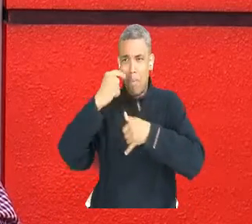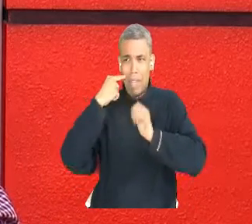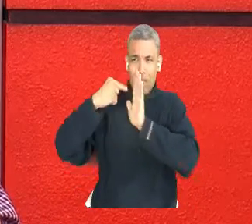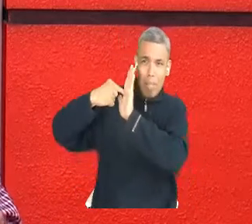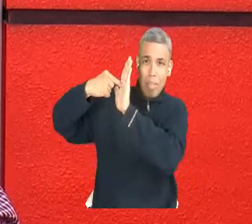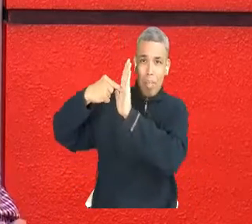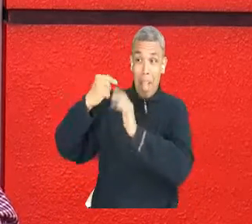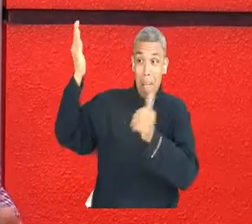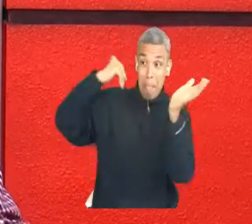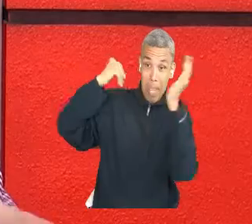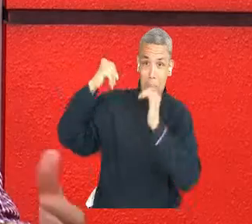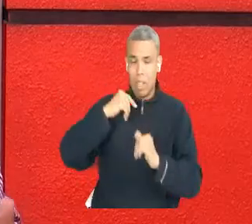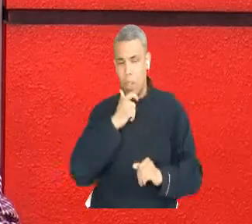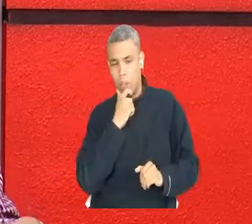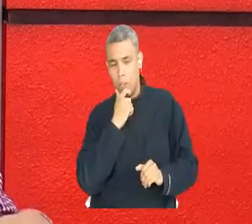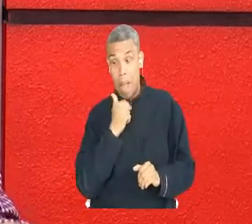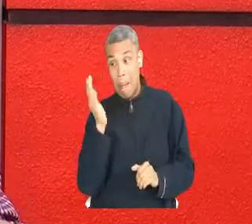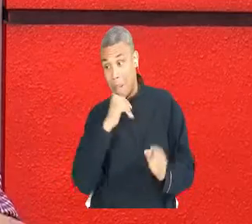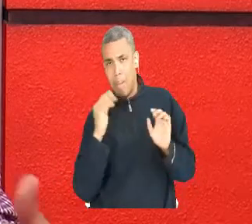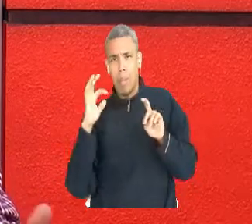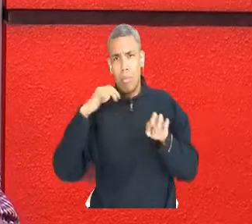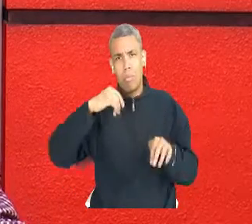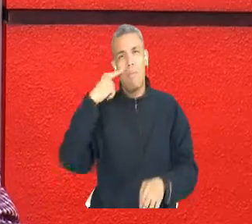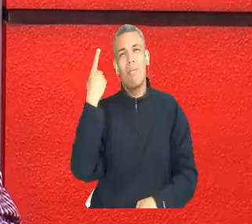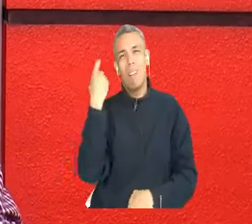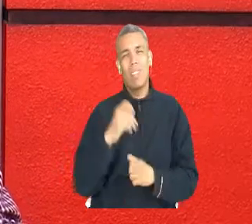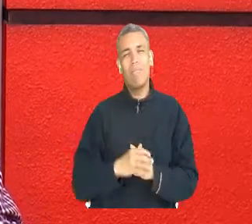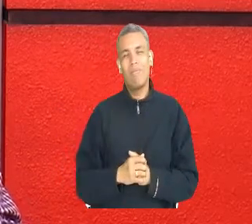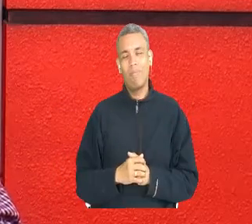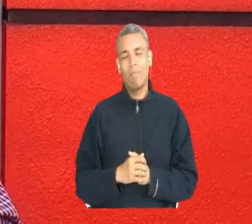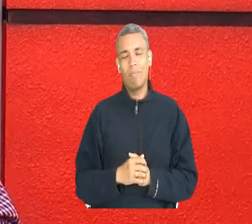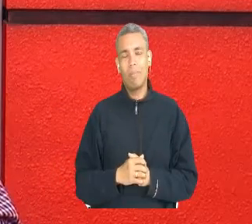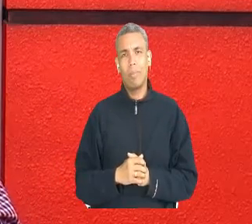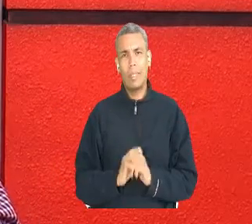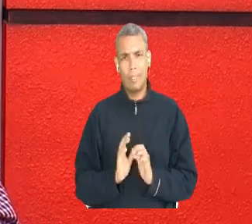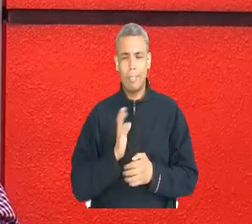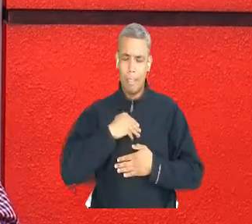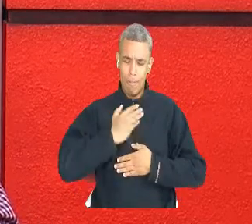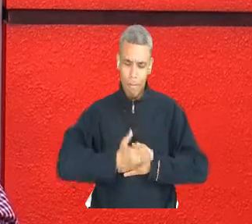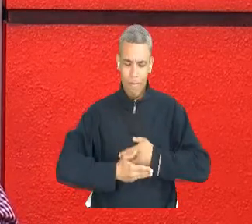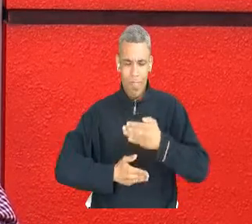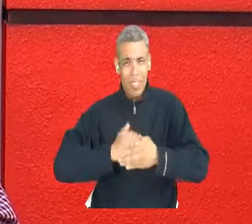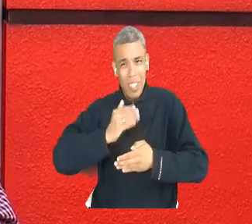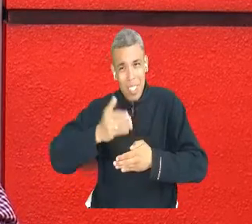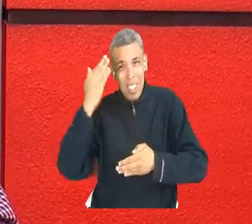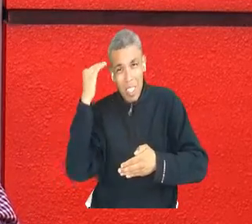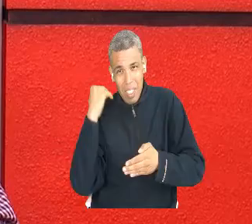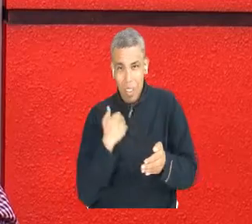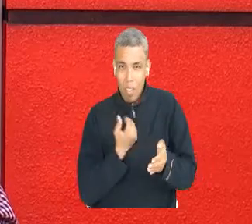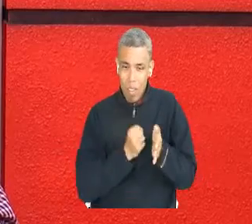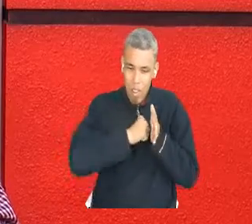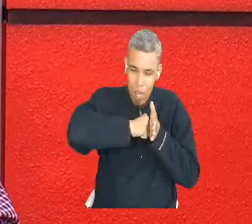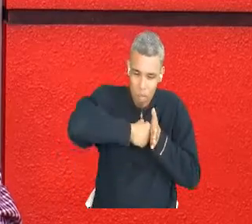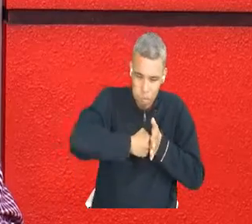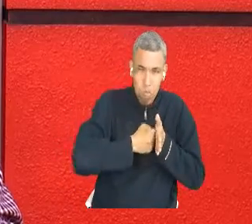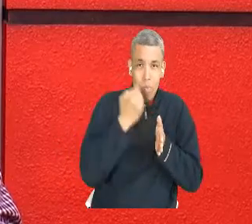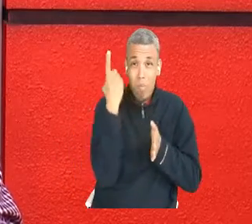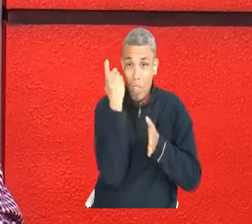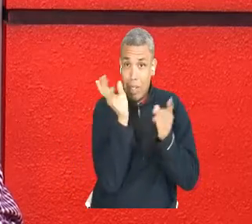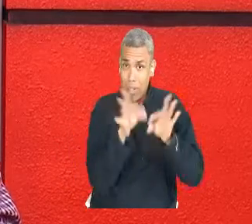ciudad no se volvió a hacer o se relegaron y no se le ven por la no sé dado la importancia que necesitan cada uno